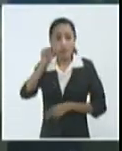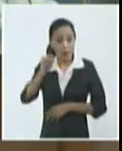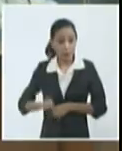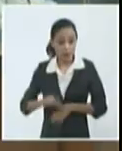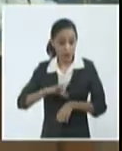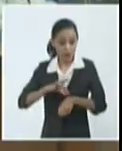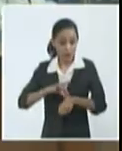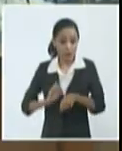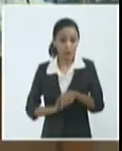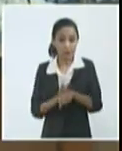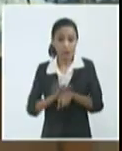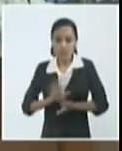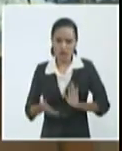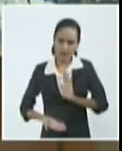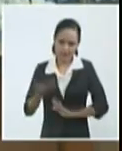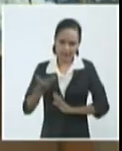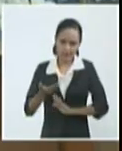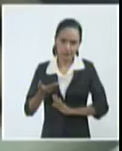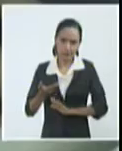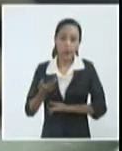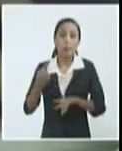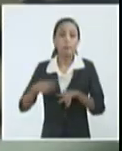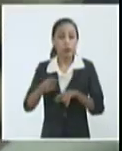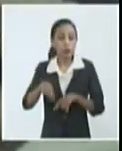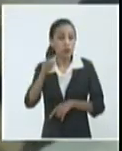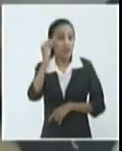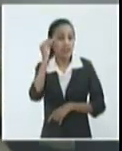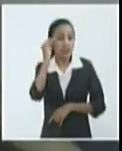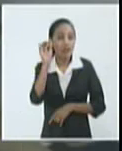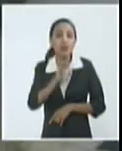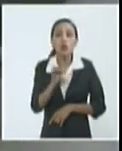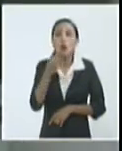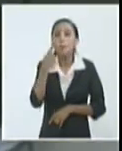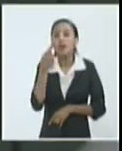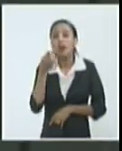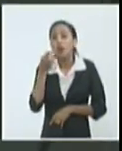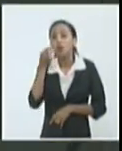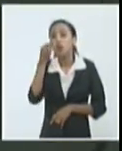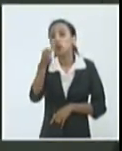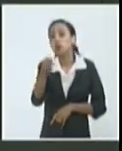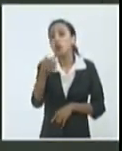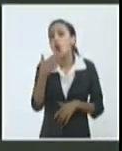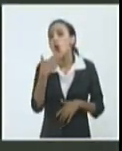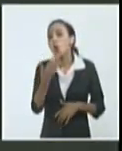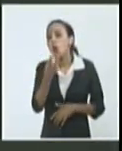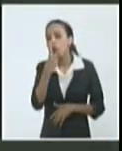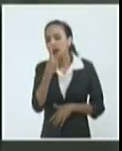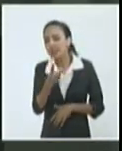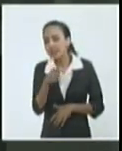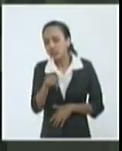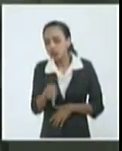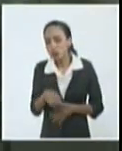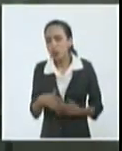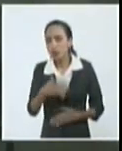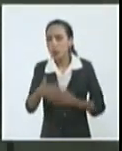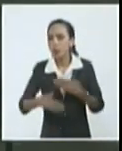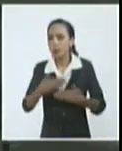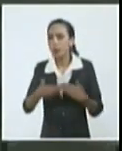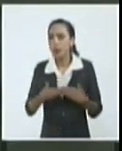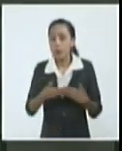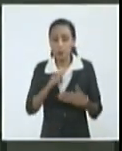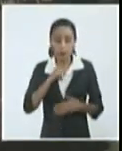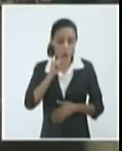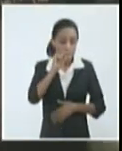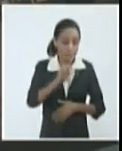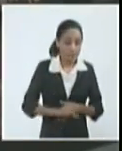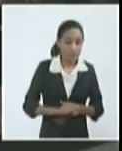Y como ustedes conocen, también tuvimos que hacer una proyección hacia cómo atendíamos esta problemática en personas vulnerables, en